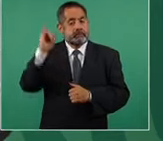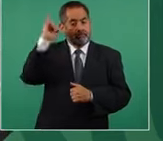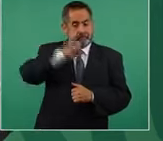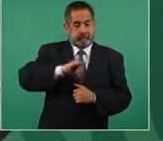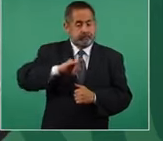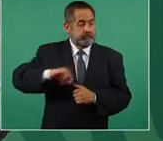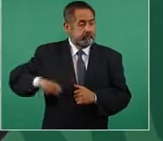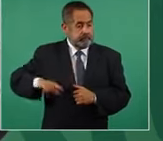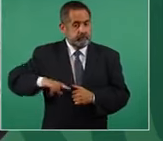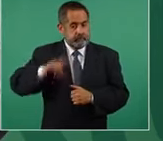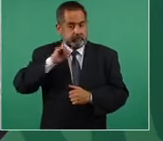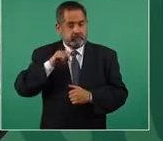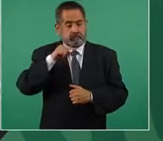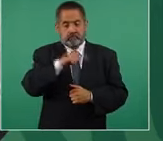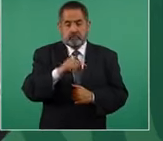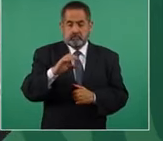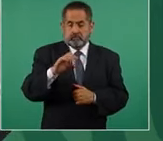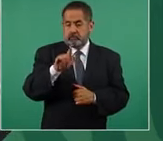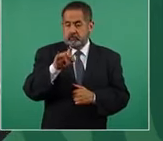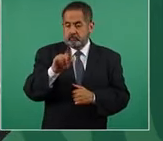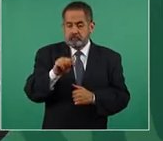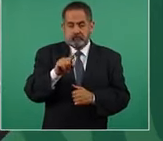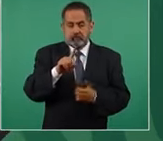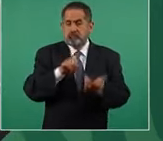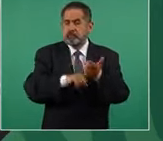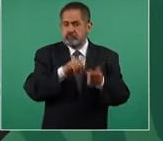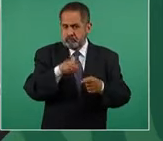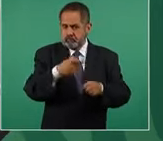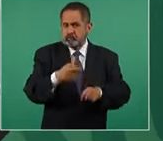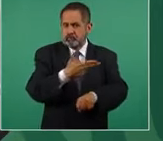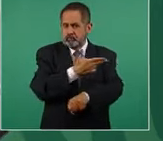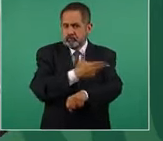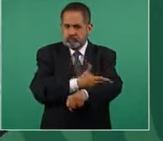gobierno es una mujer honesta